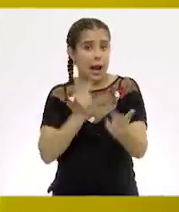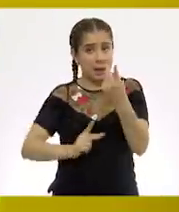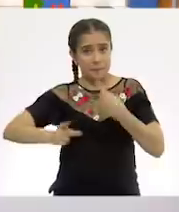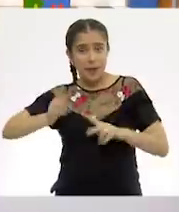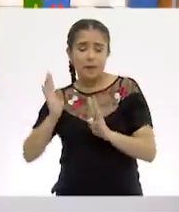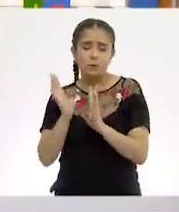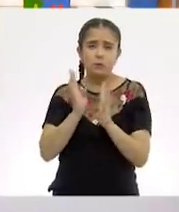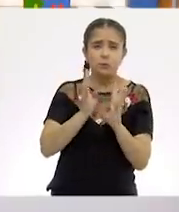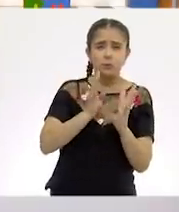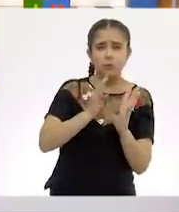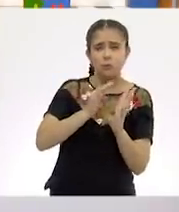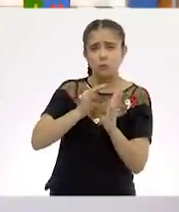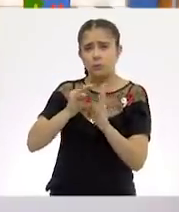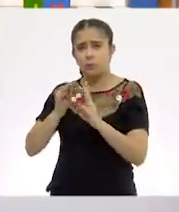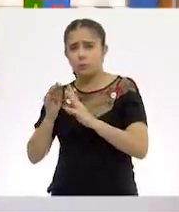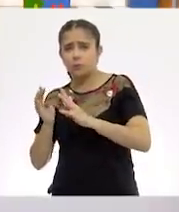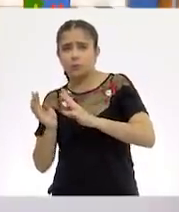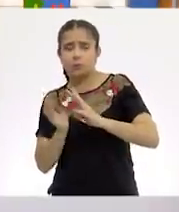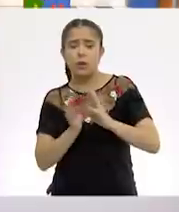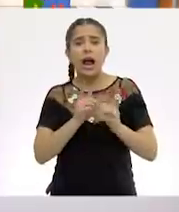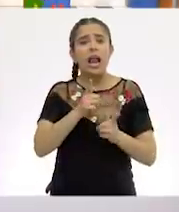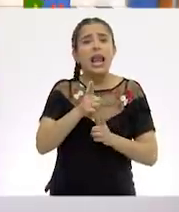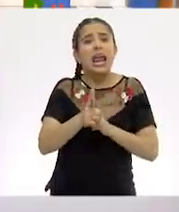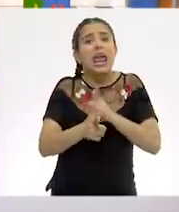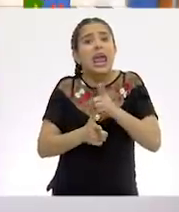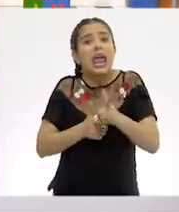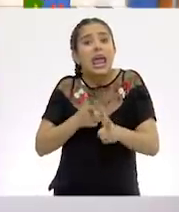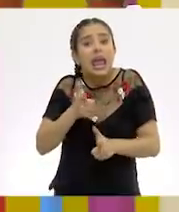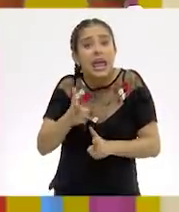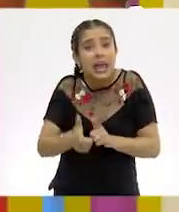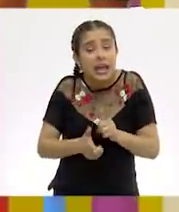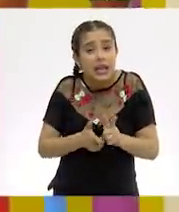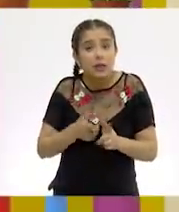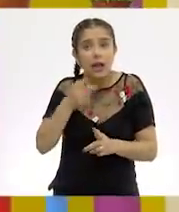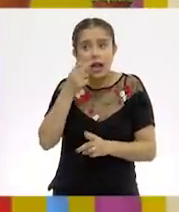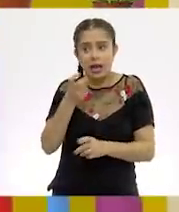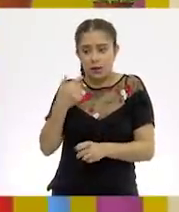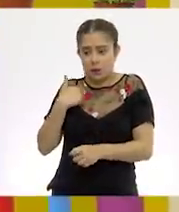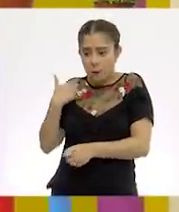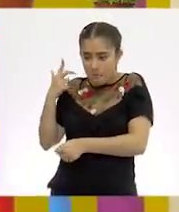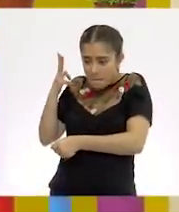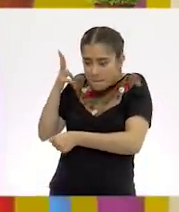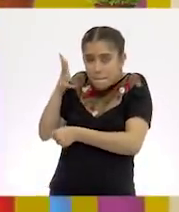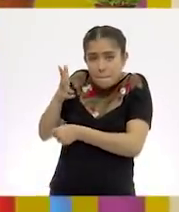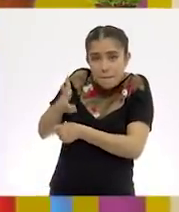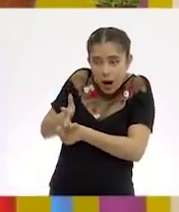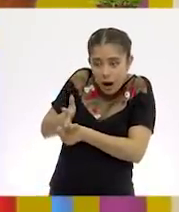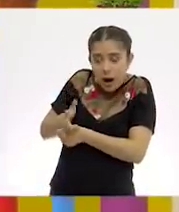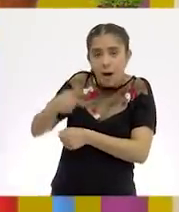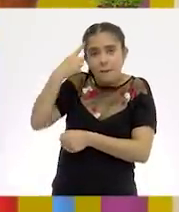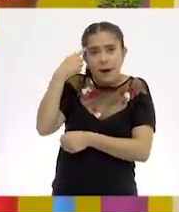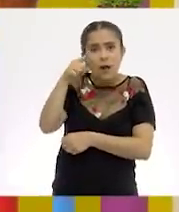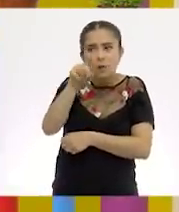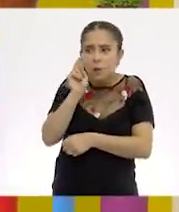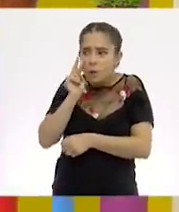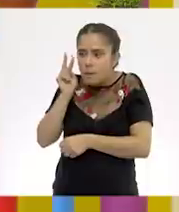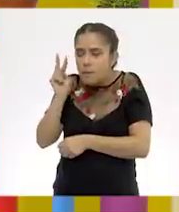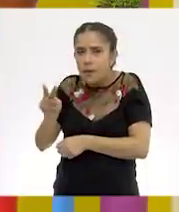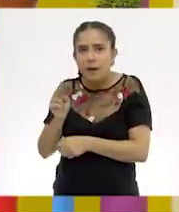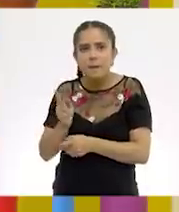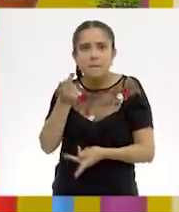muy lentos, Alexia. Para poder verlos, tuvimos que poner una cámara rápida para que ustedes pudieran observar ese